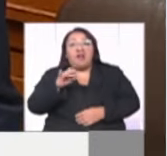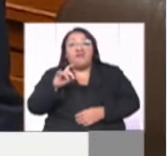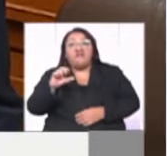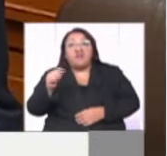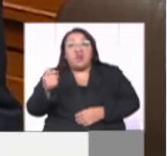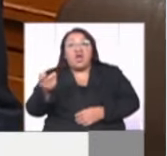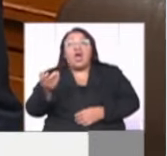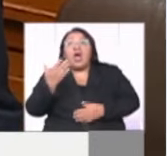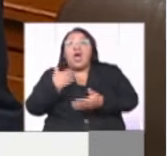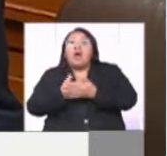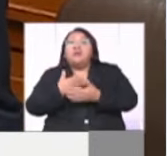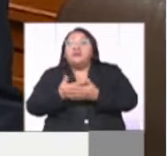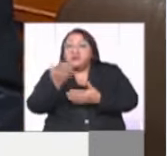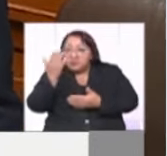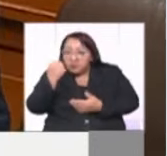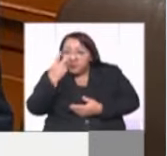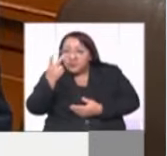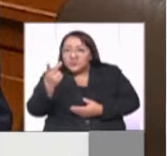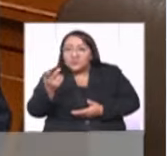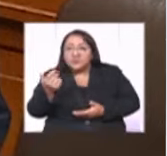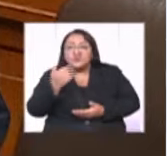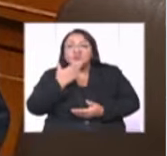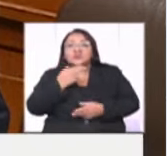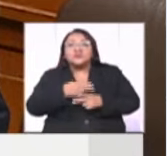con nombres y apellidos, presidente.